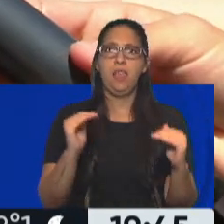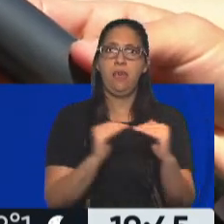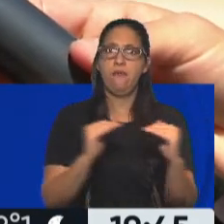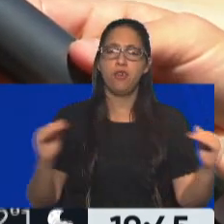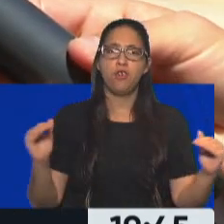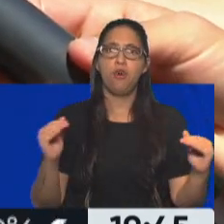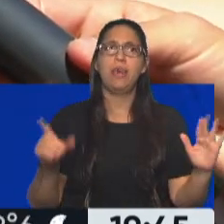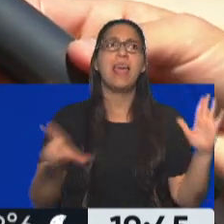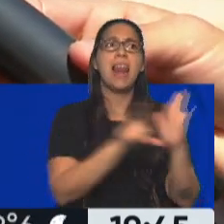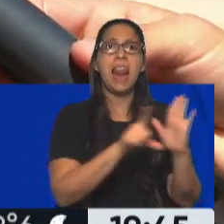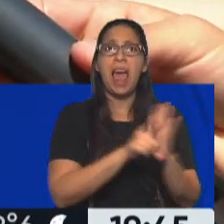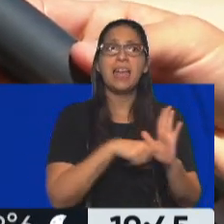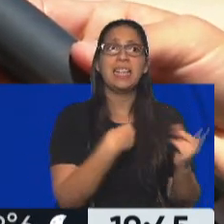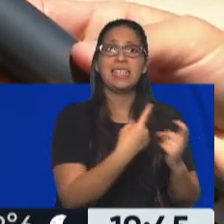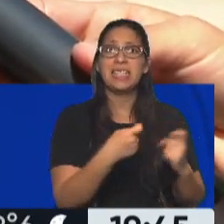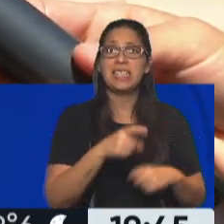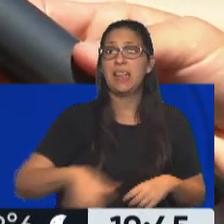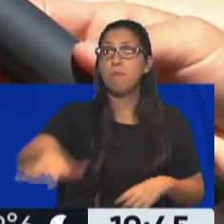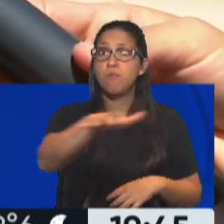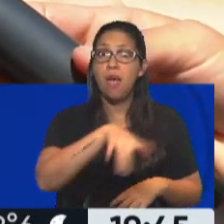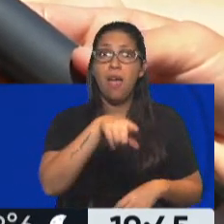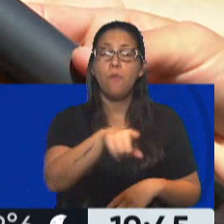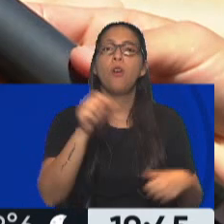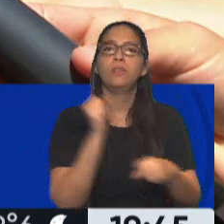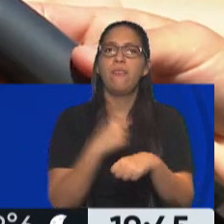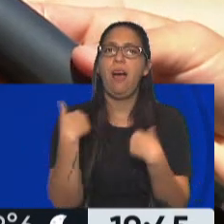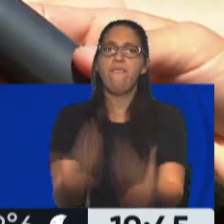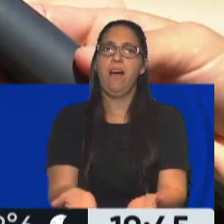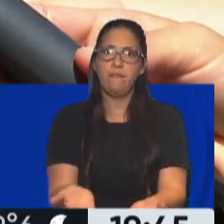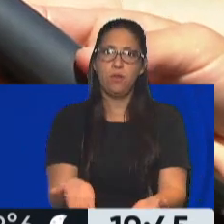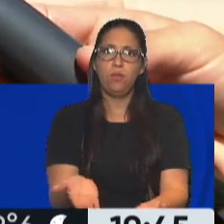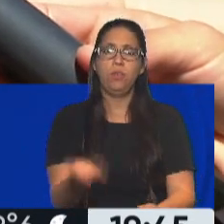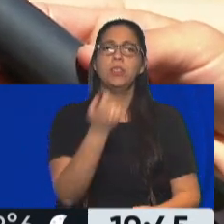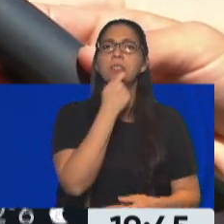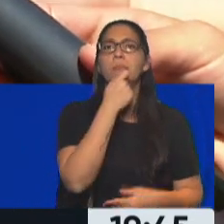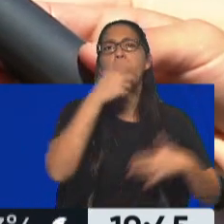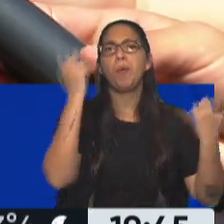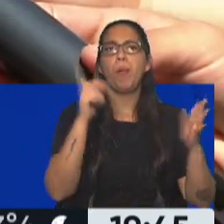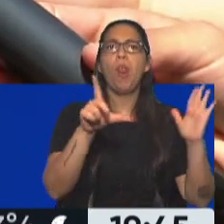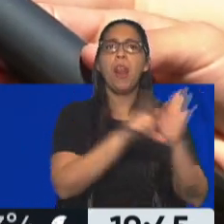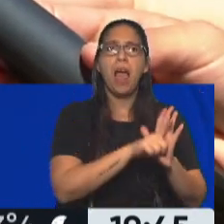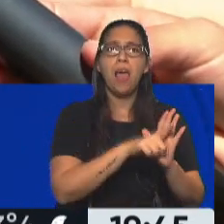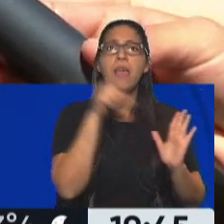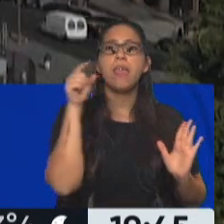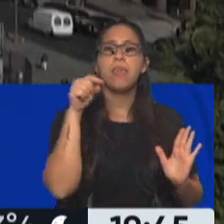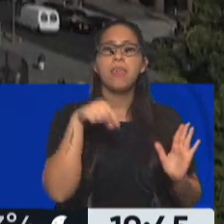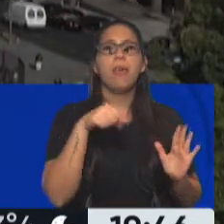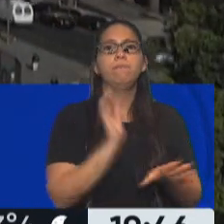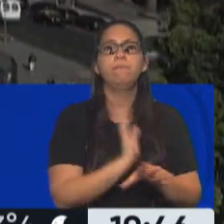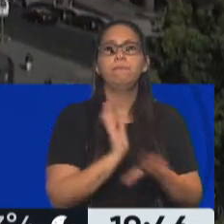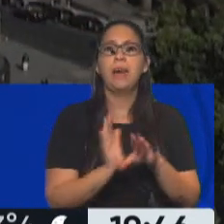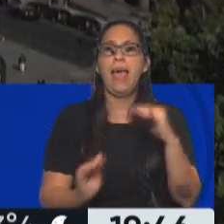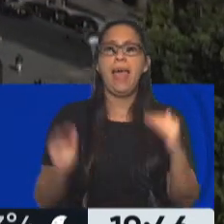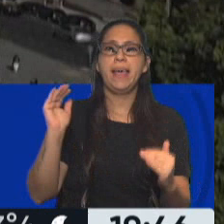por las leyes que necesitan los ciudadanos. Si hay leyes que están sacando o derribando el